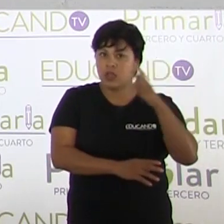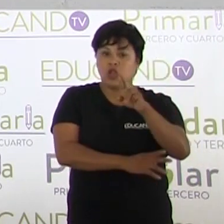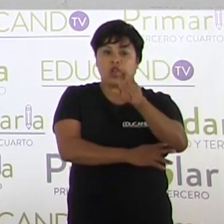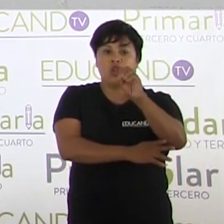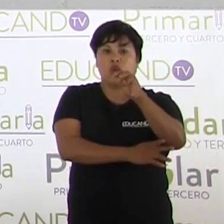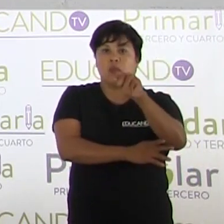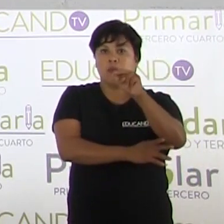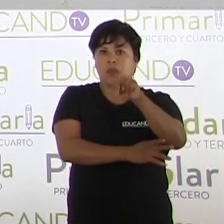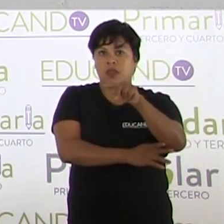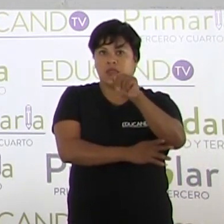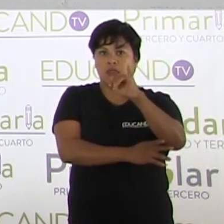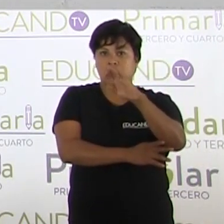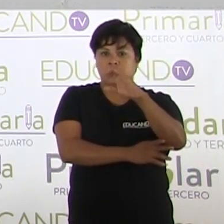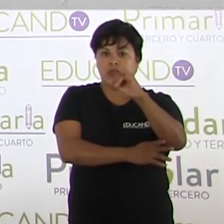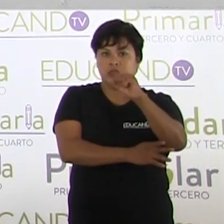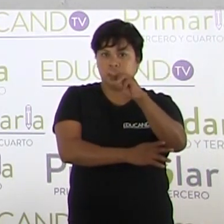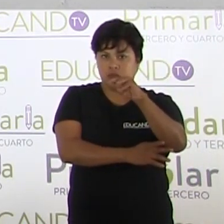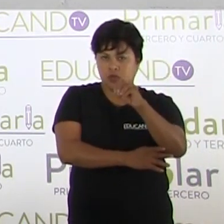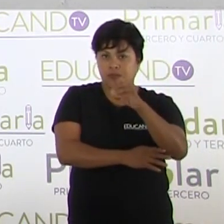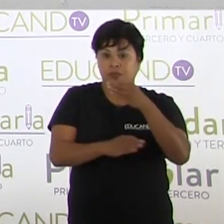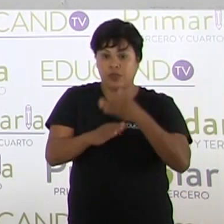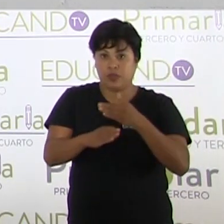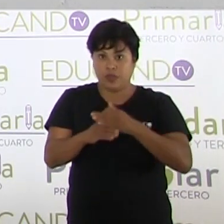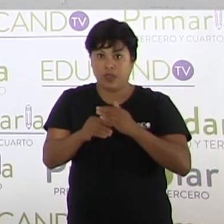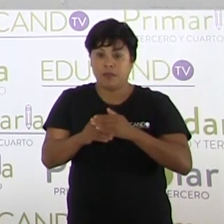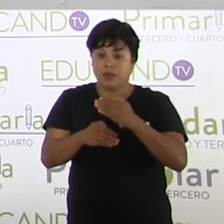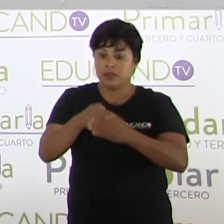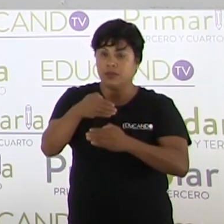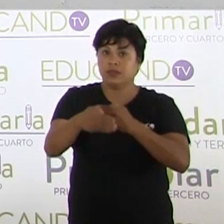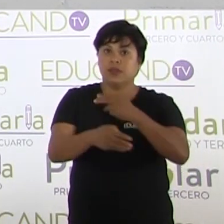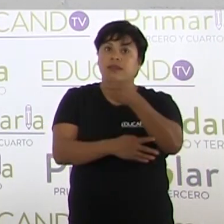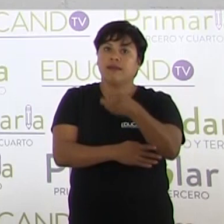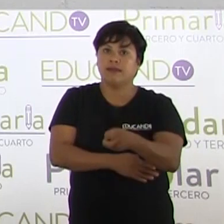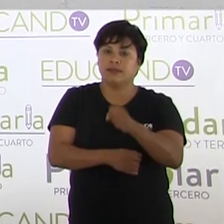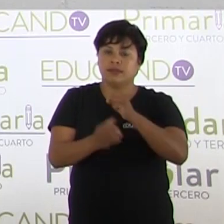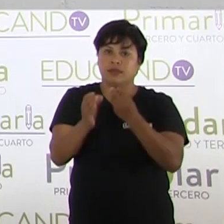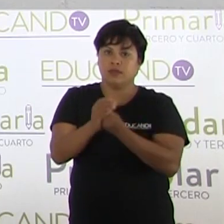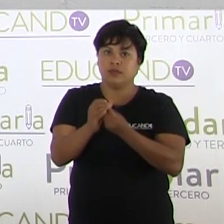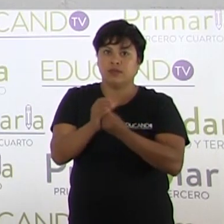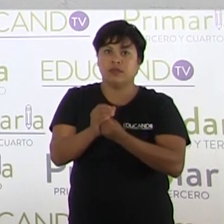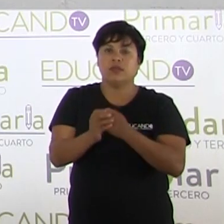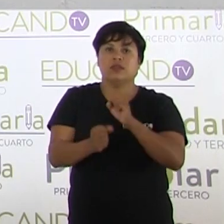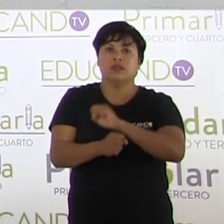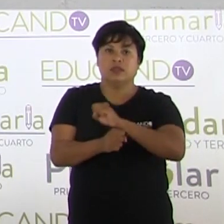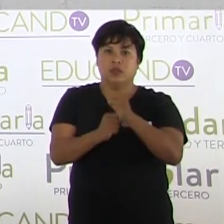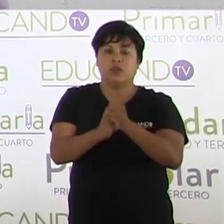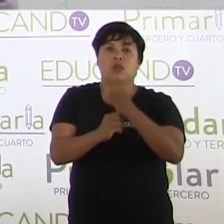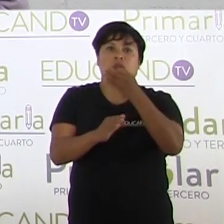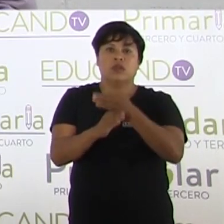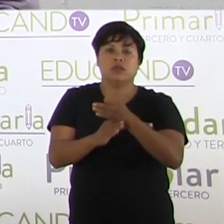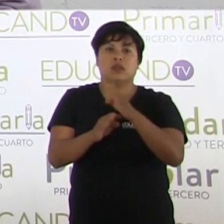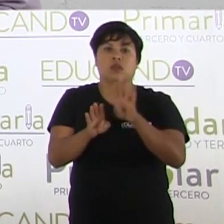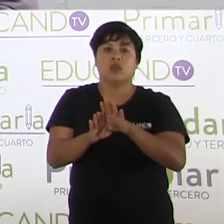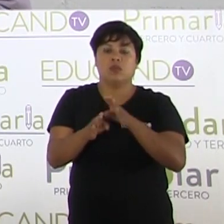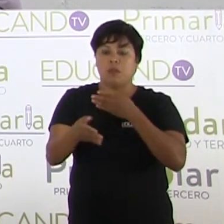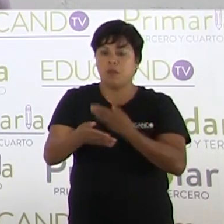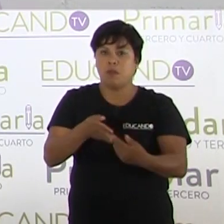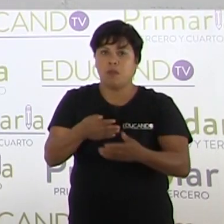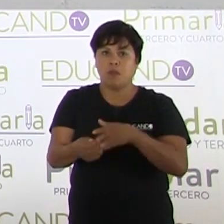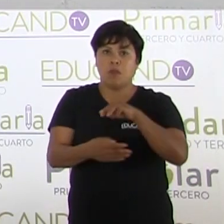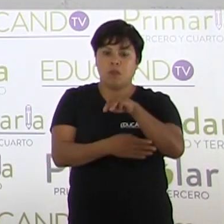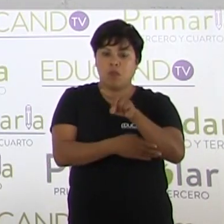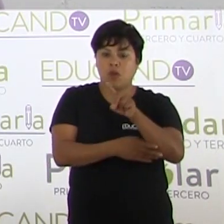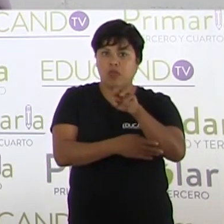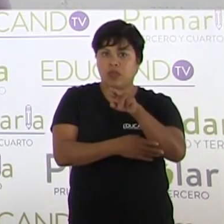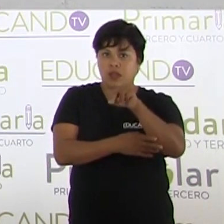romanticismo y vamos a avanzar en esta sesión el modernismo, así como el